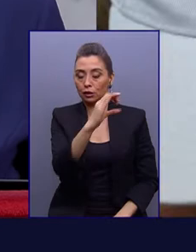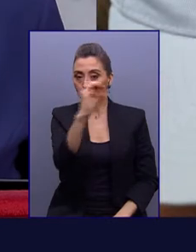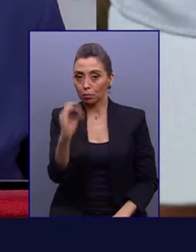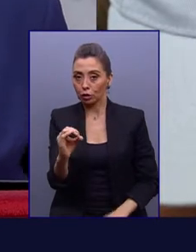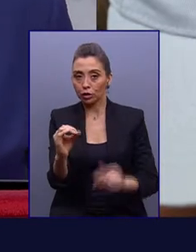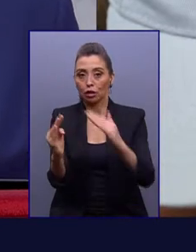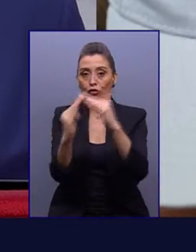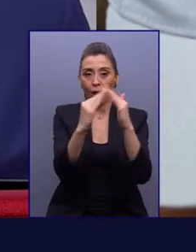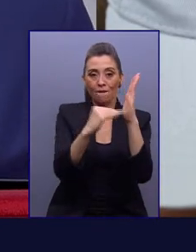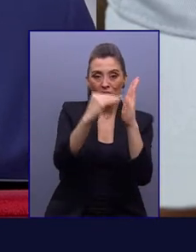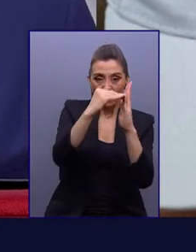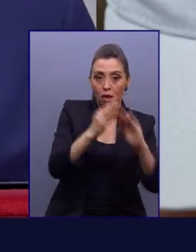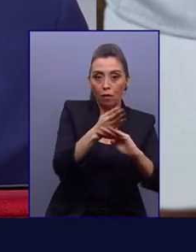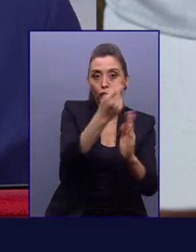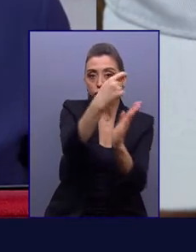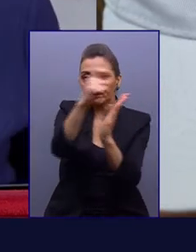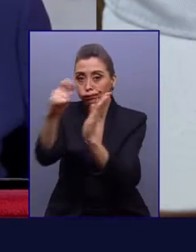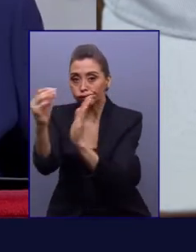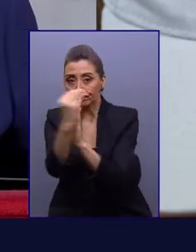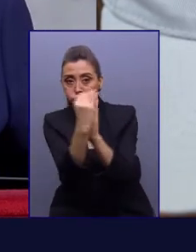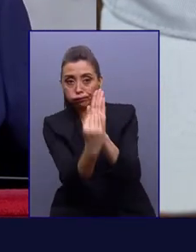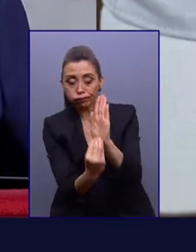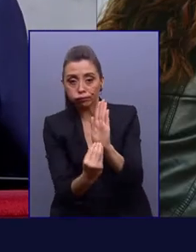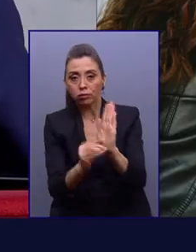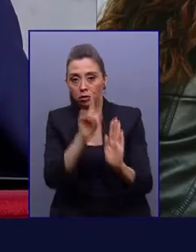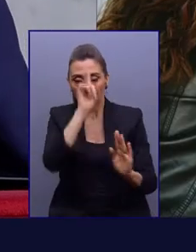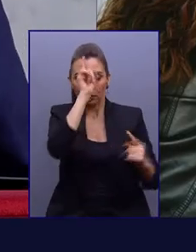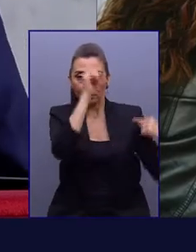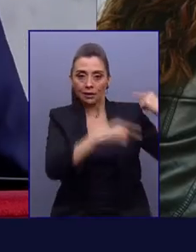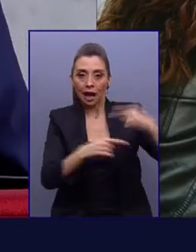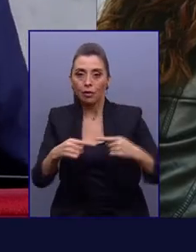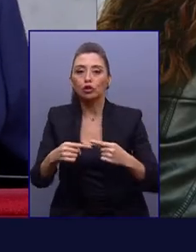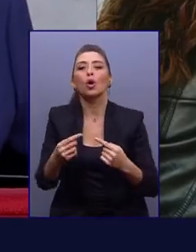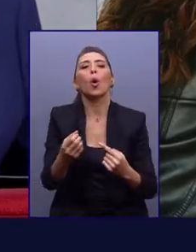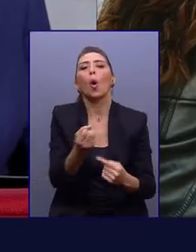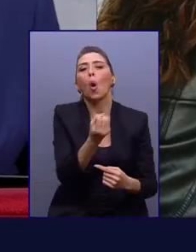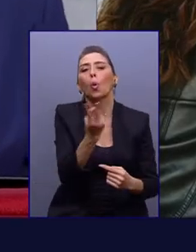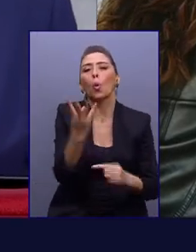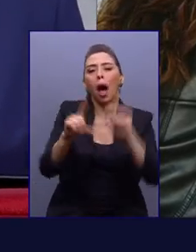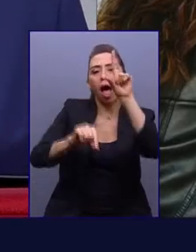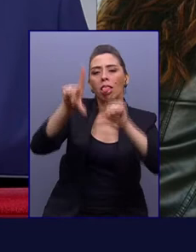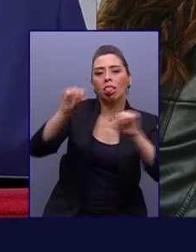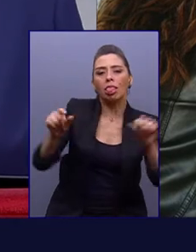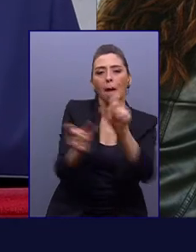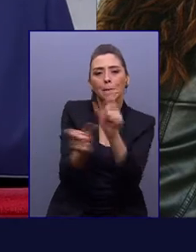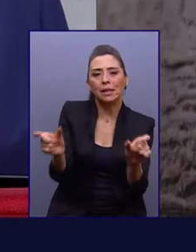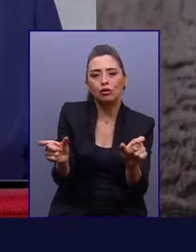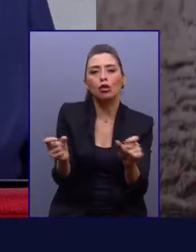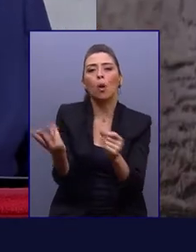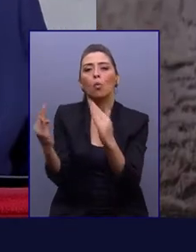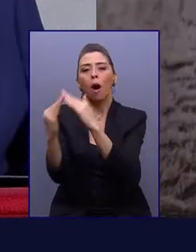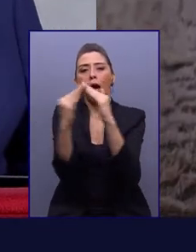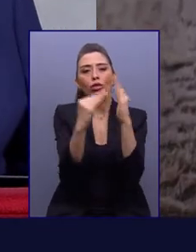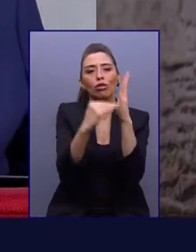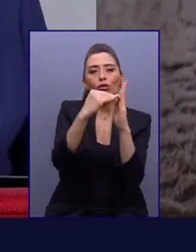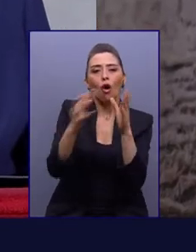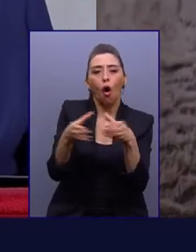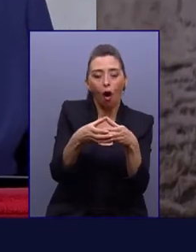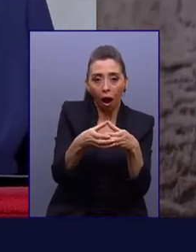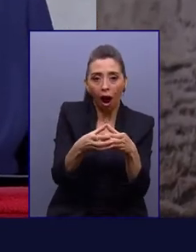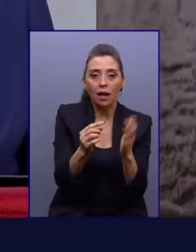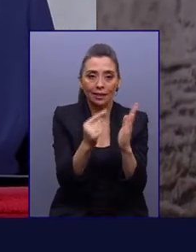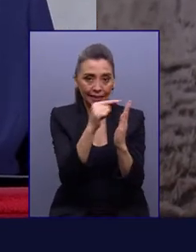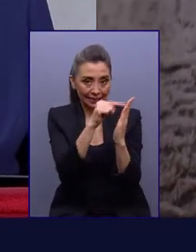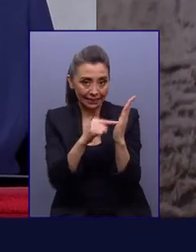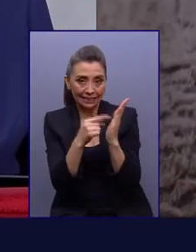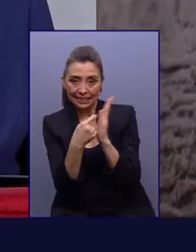98,95% de las viviendas. Y hemos vuelto así a una tradición de medición de personas y hogares que nunca debimos perder. Este censo nos